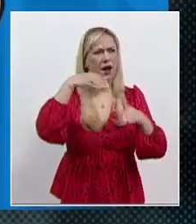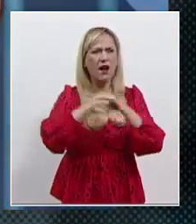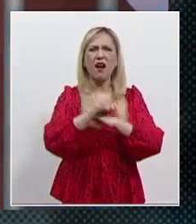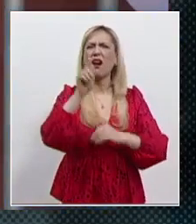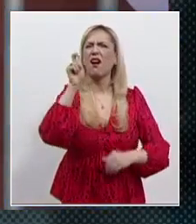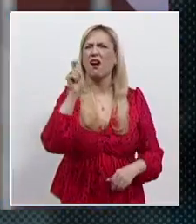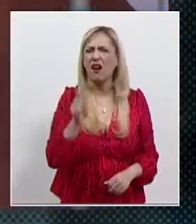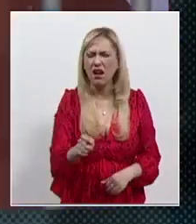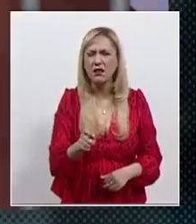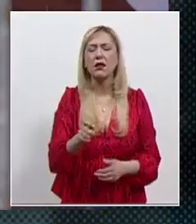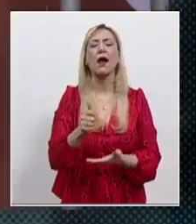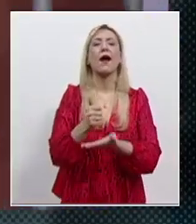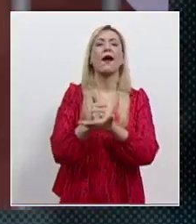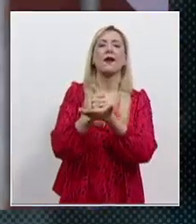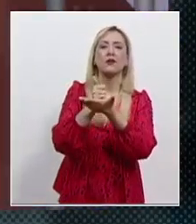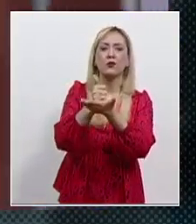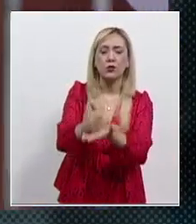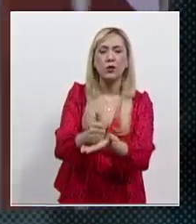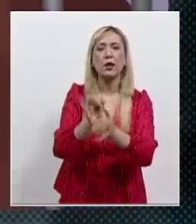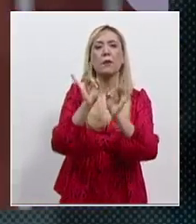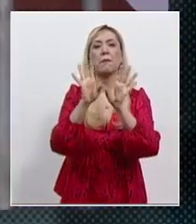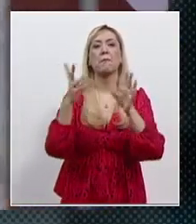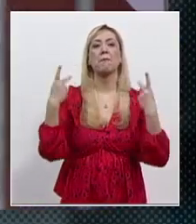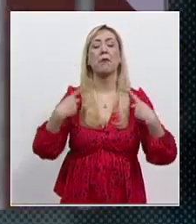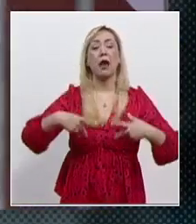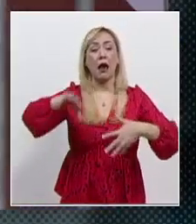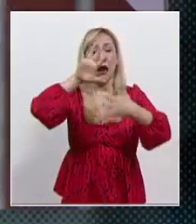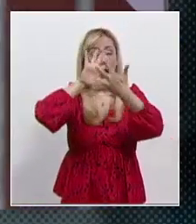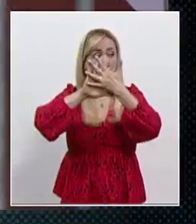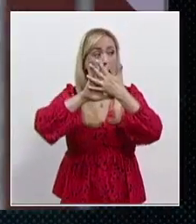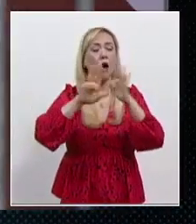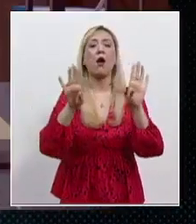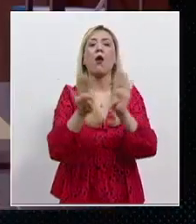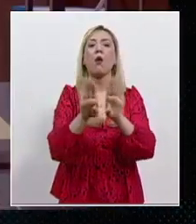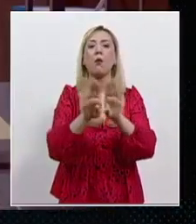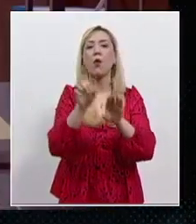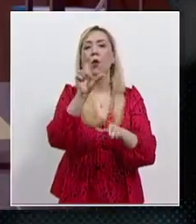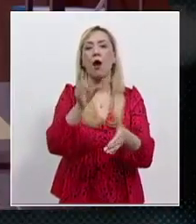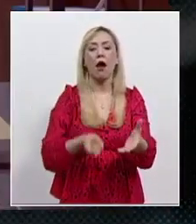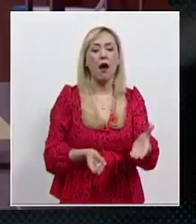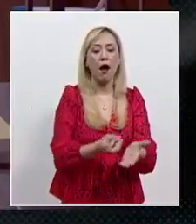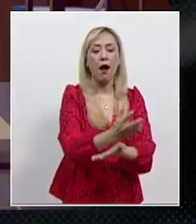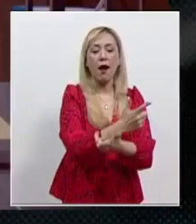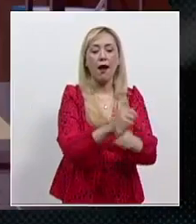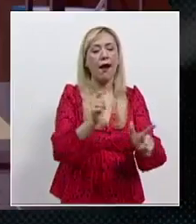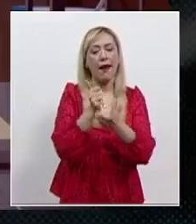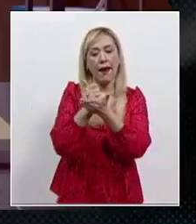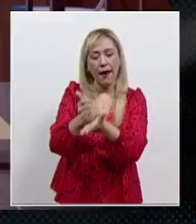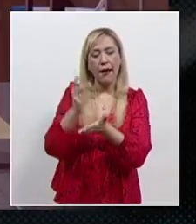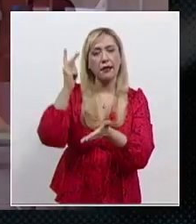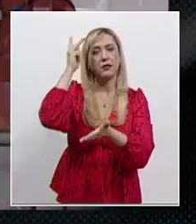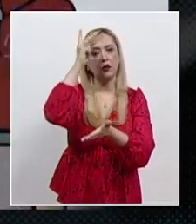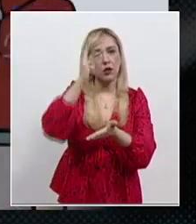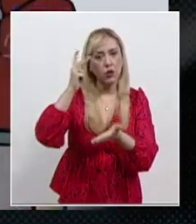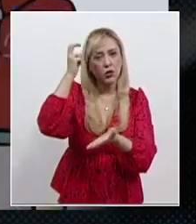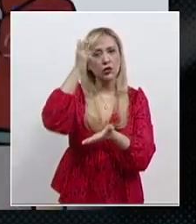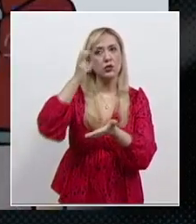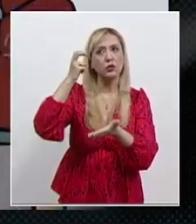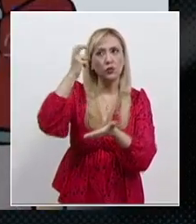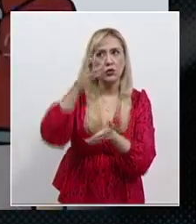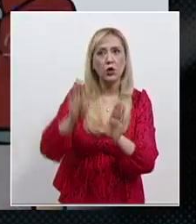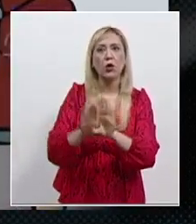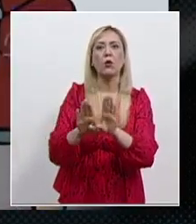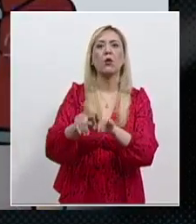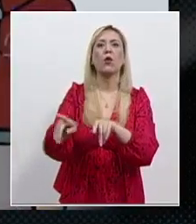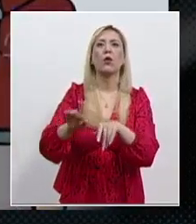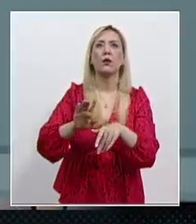ofrece rehabilitación a imputados para lograr su reinserción social y reducir la incidencia delictiva relacionada con el